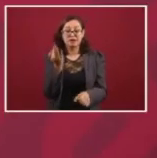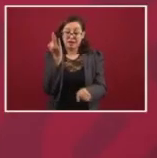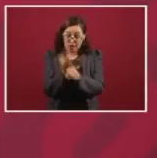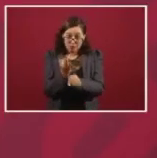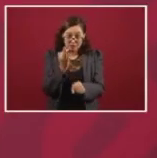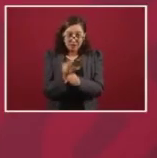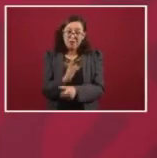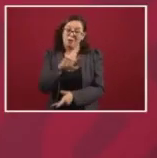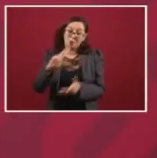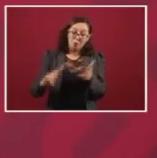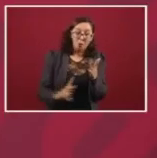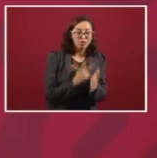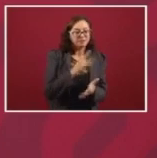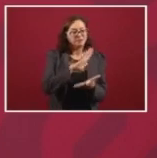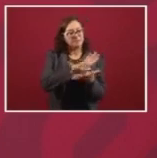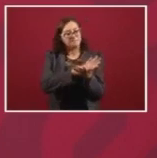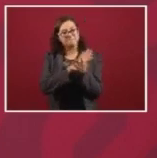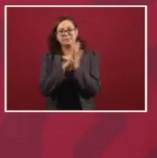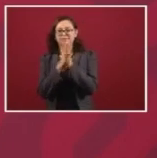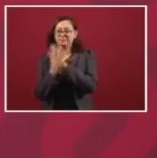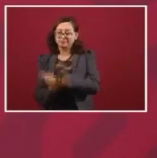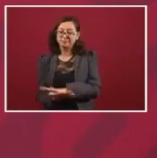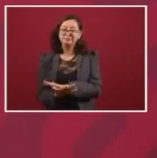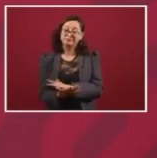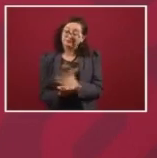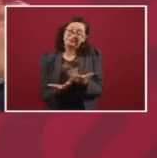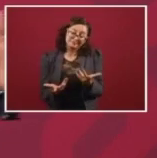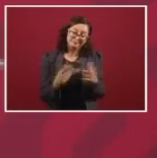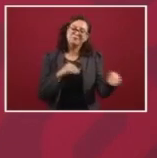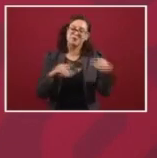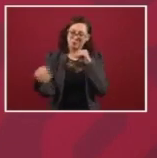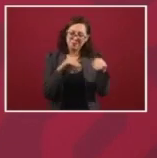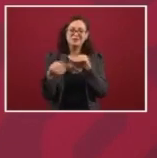transformación. Entonces, sí van a haber cambios y